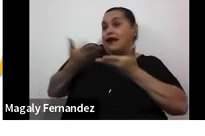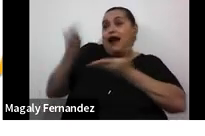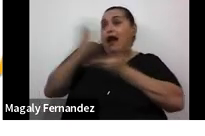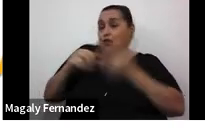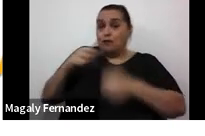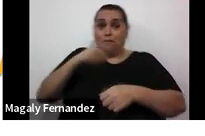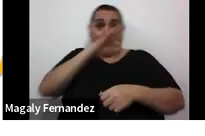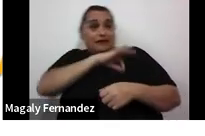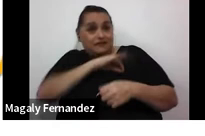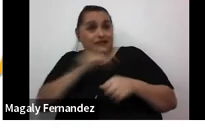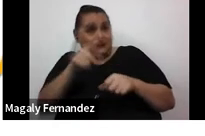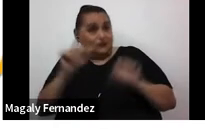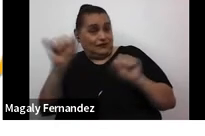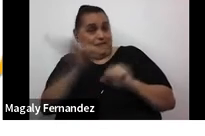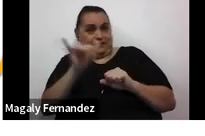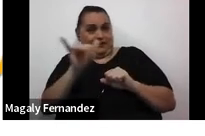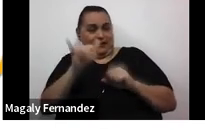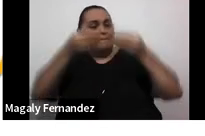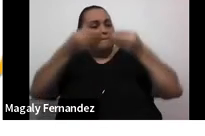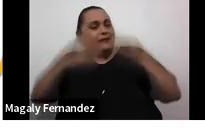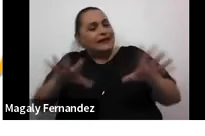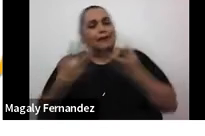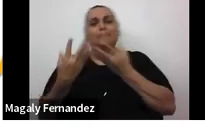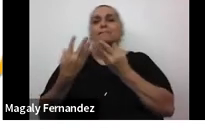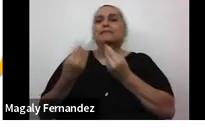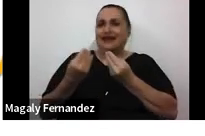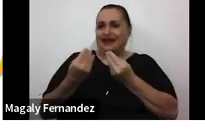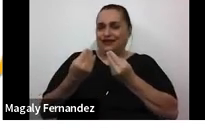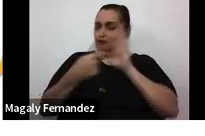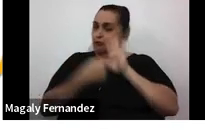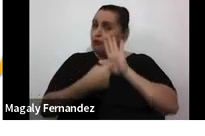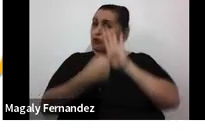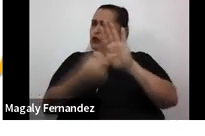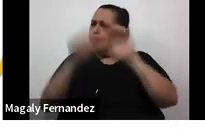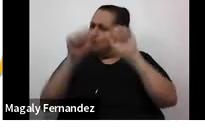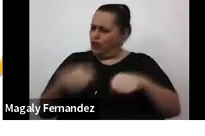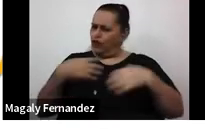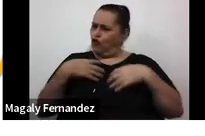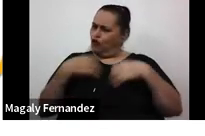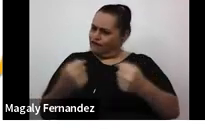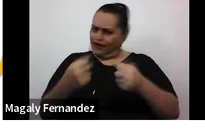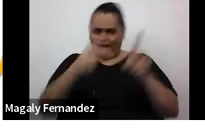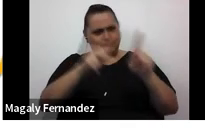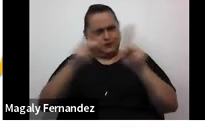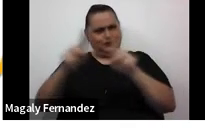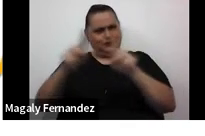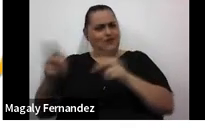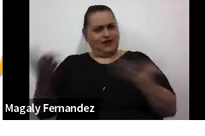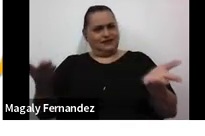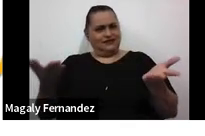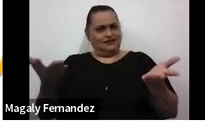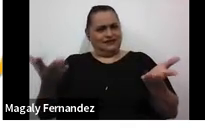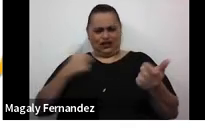es eso perder el miedo y Mostrar que se puede confiar en usted que que